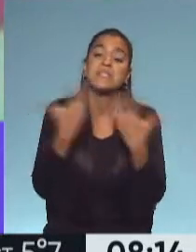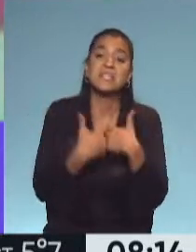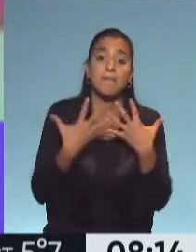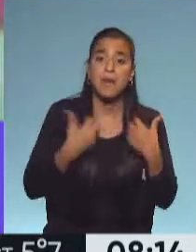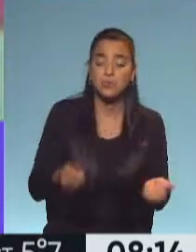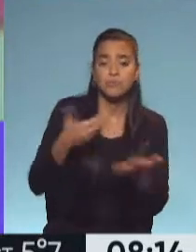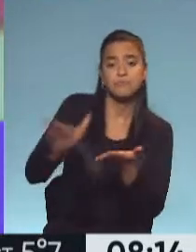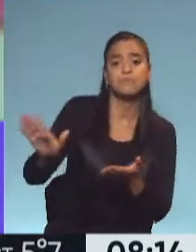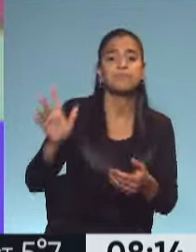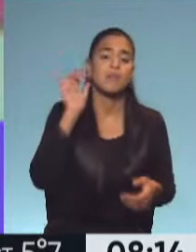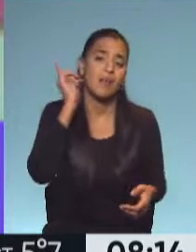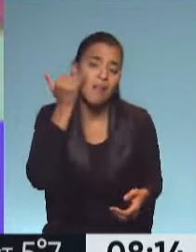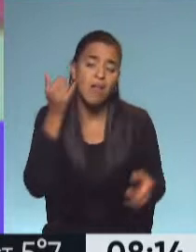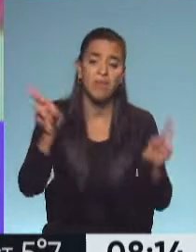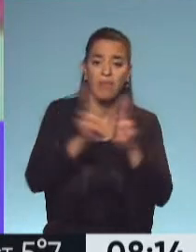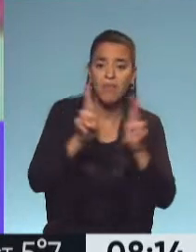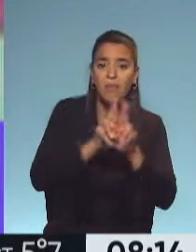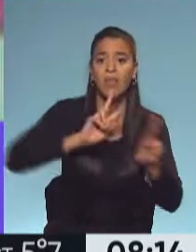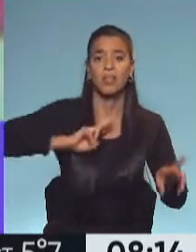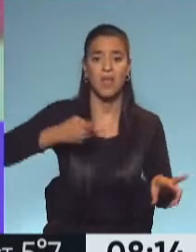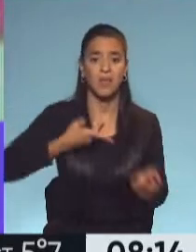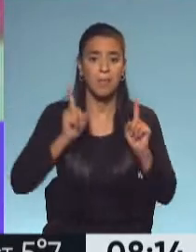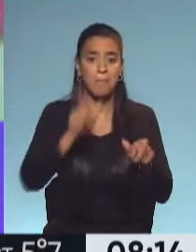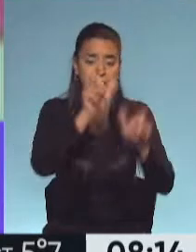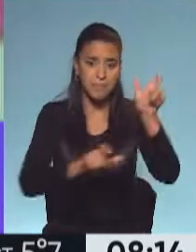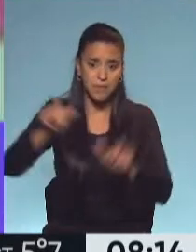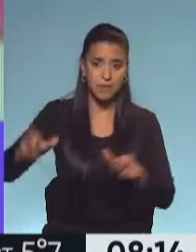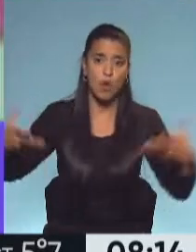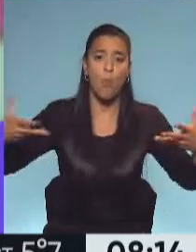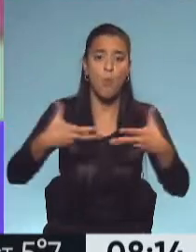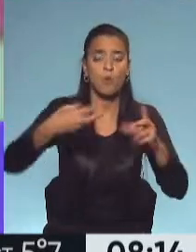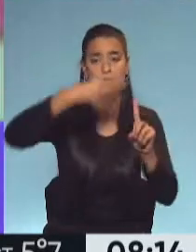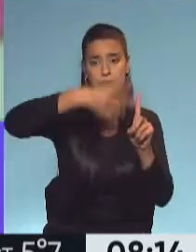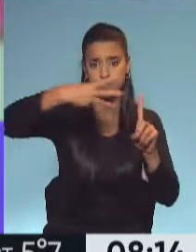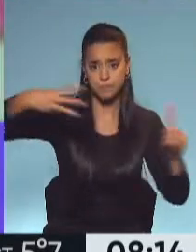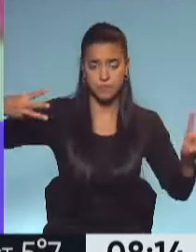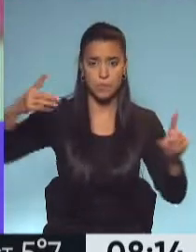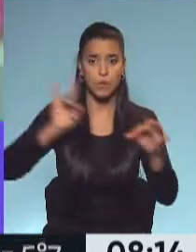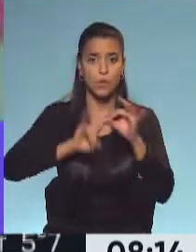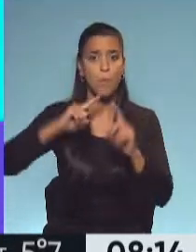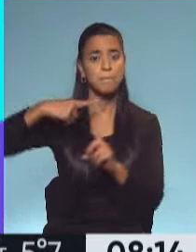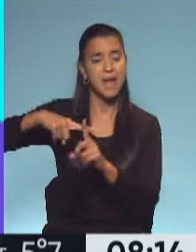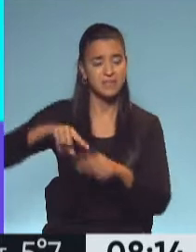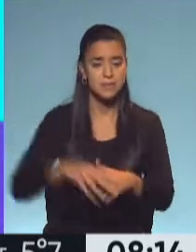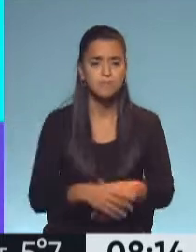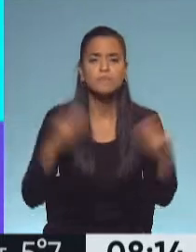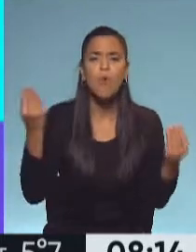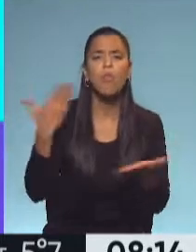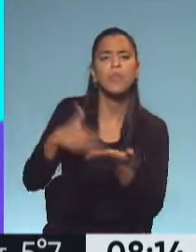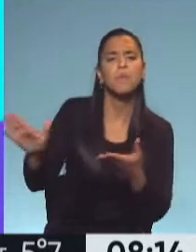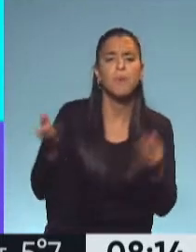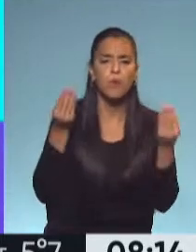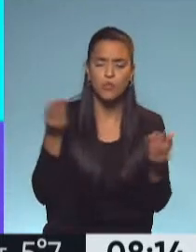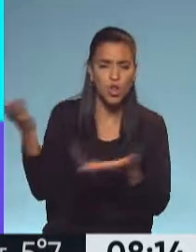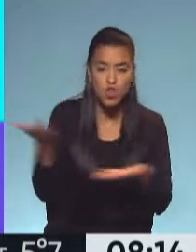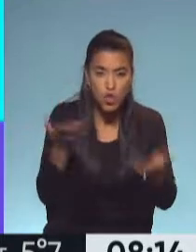a homosexuales, a personas trans. Podemos decir a personas de la comunidad LGBTIQ+. Pero, Julita, ¿cómo se daba esa discriminación? ¿No se los